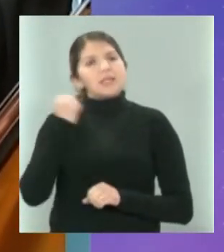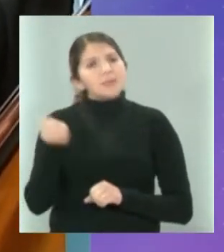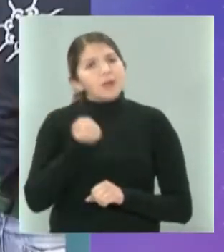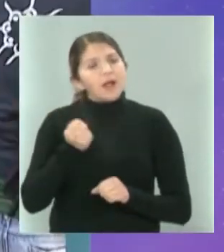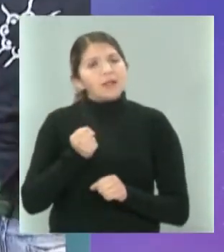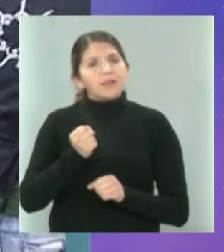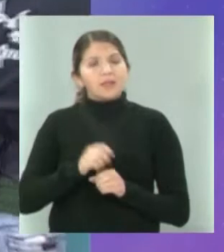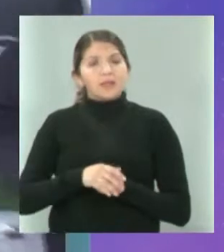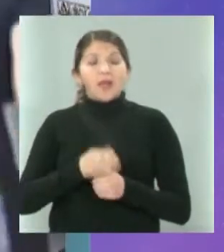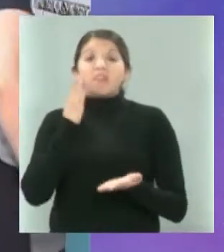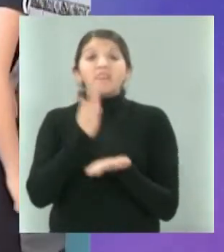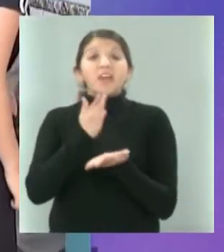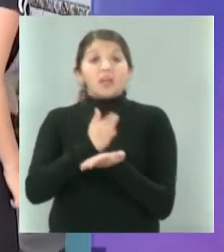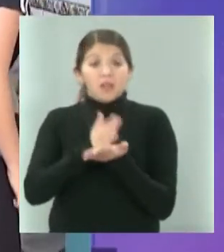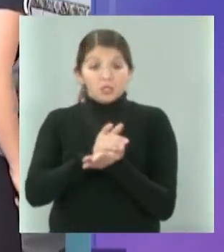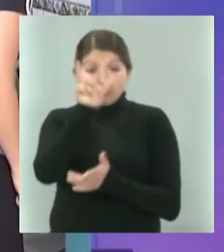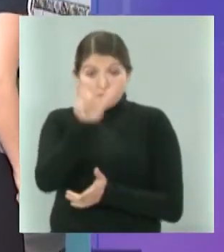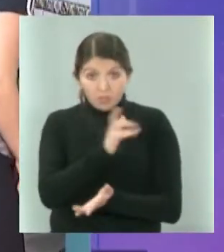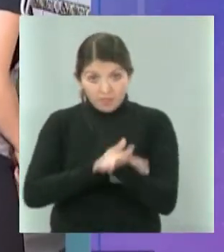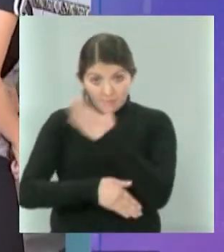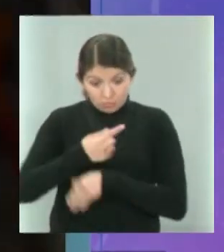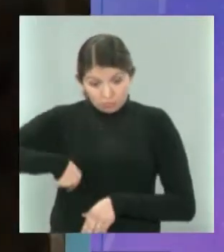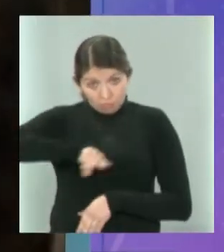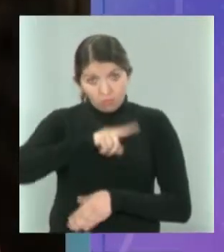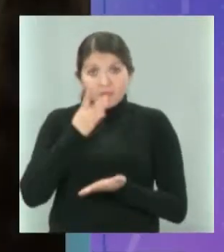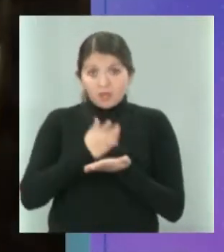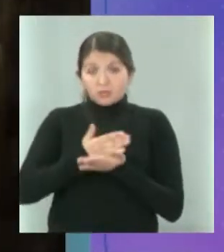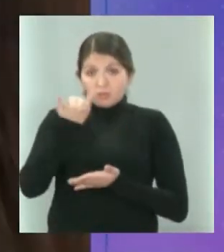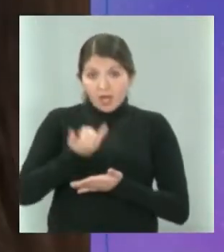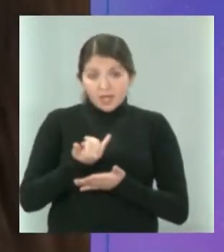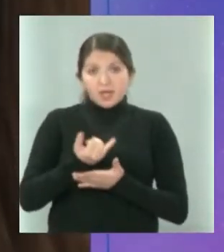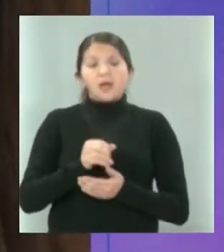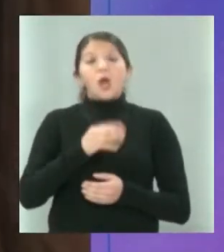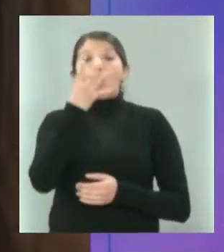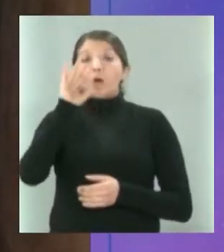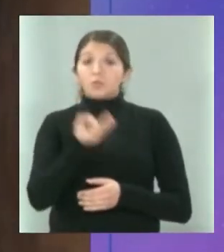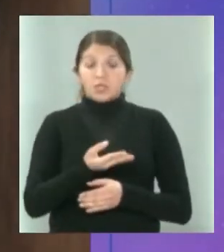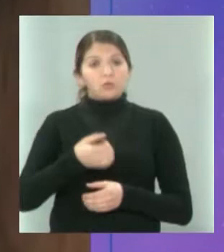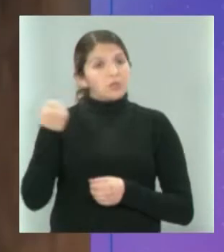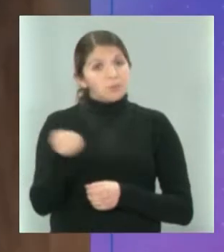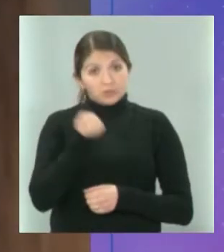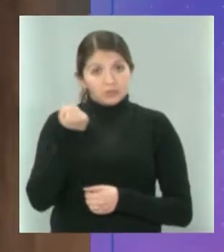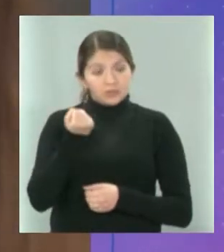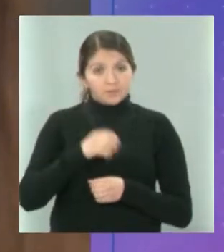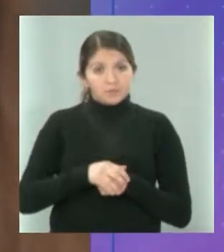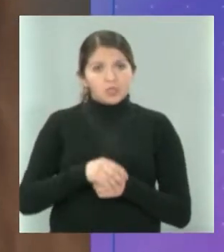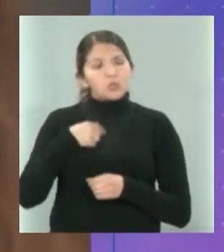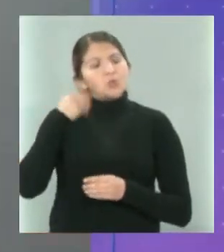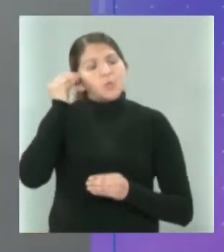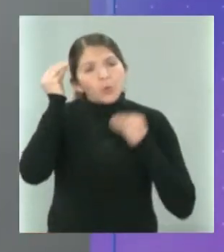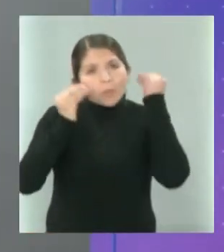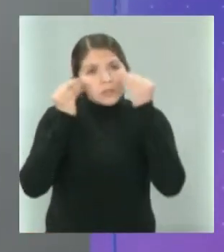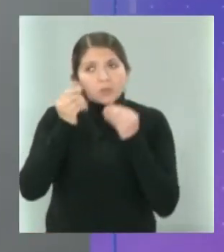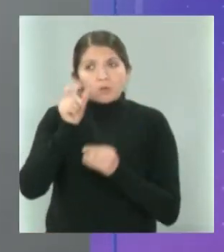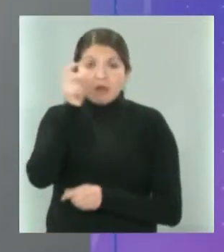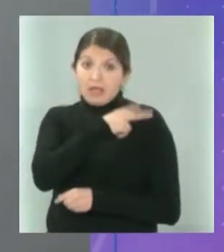que es un derecho que las personas con discapacidad tenemos, se tiene que cumplir el cupo. tenía preocupación de que los que me fueran a emplear